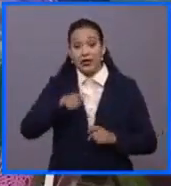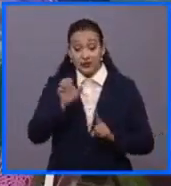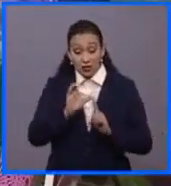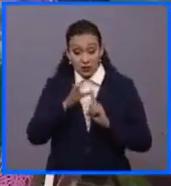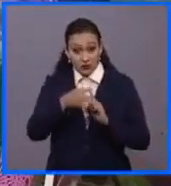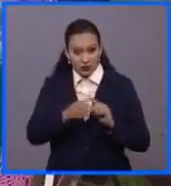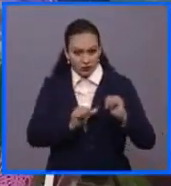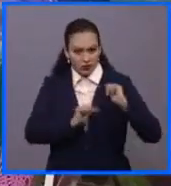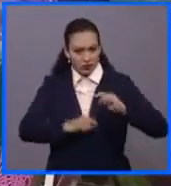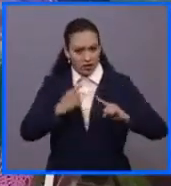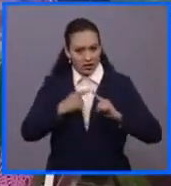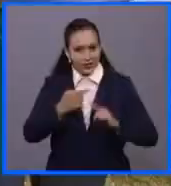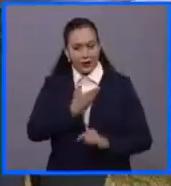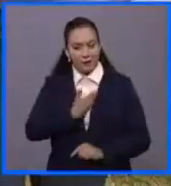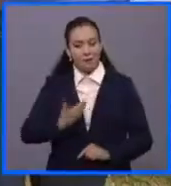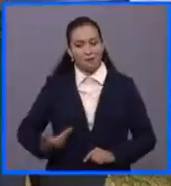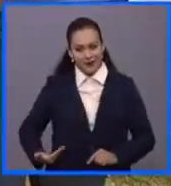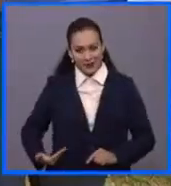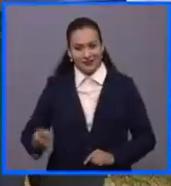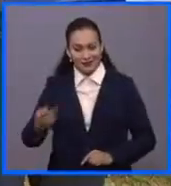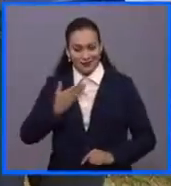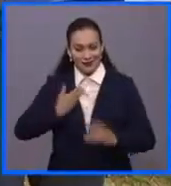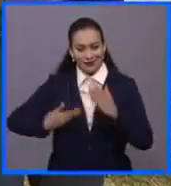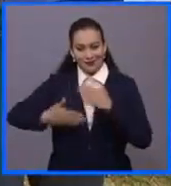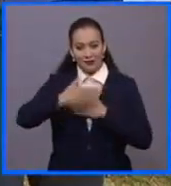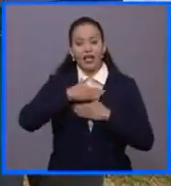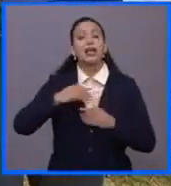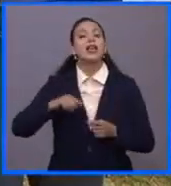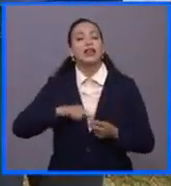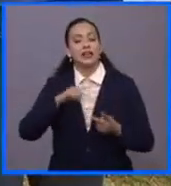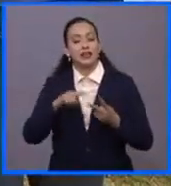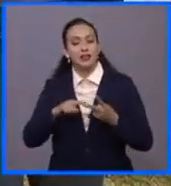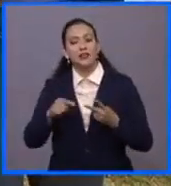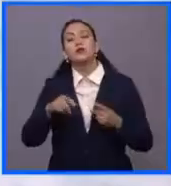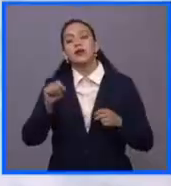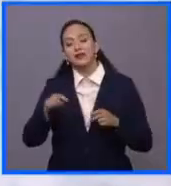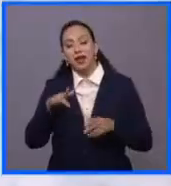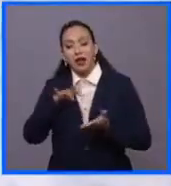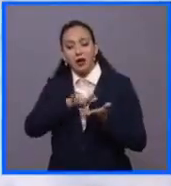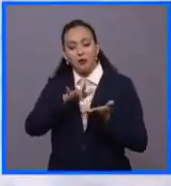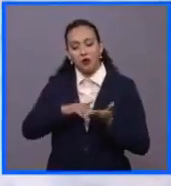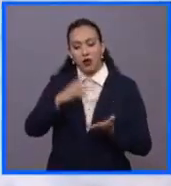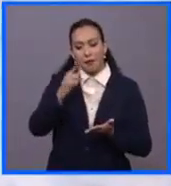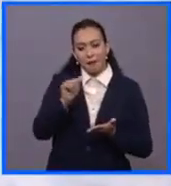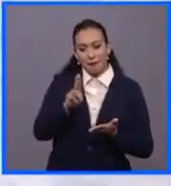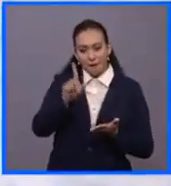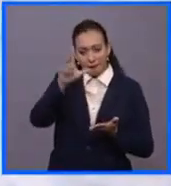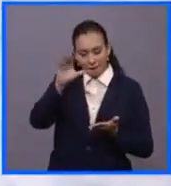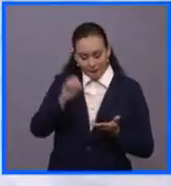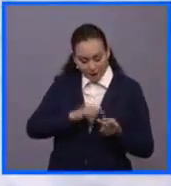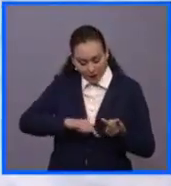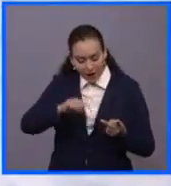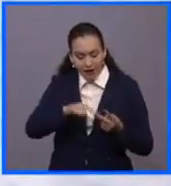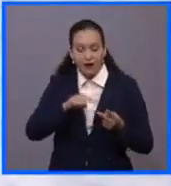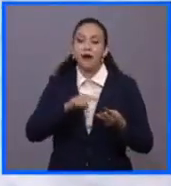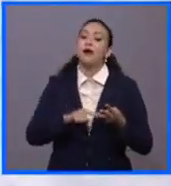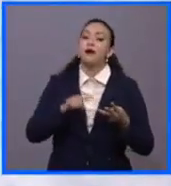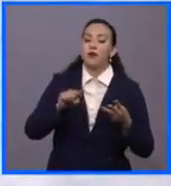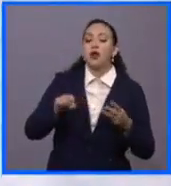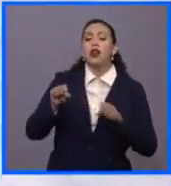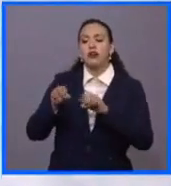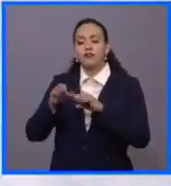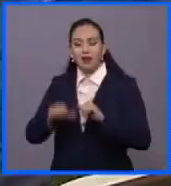dependerá directamente de la Presidenta de la República y estará encabezada por Pablo Gómez y la integrarán los titulares de Gobernación, la